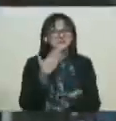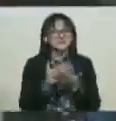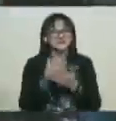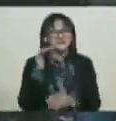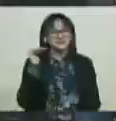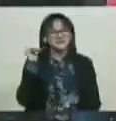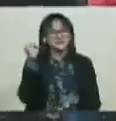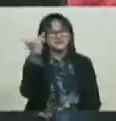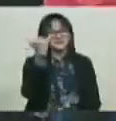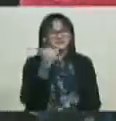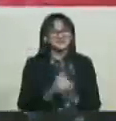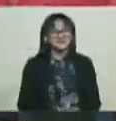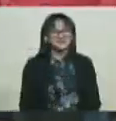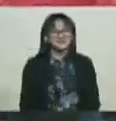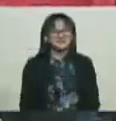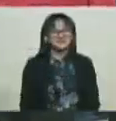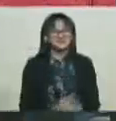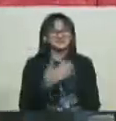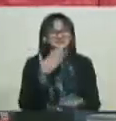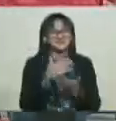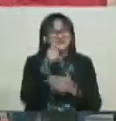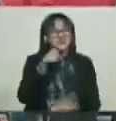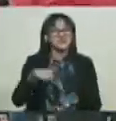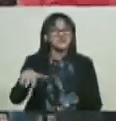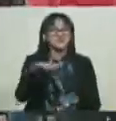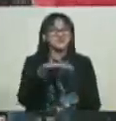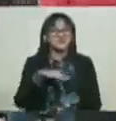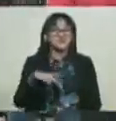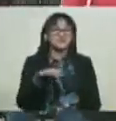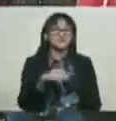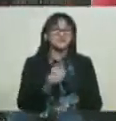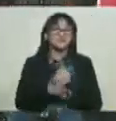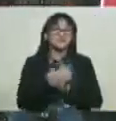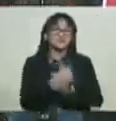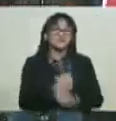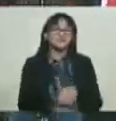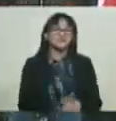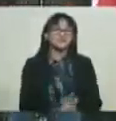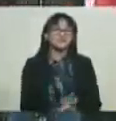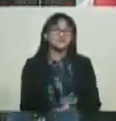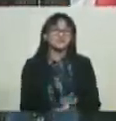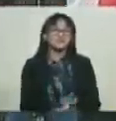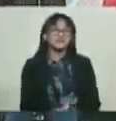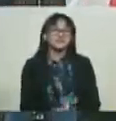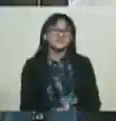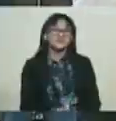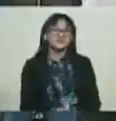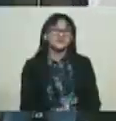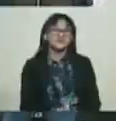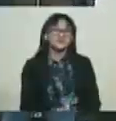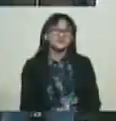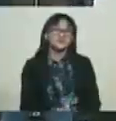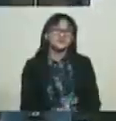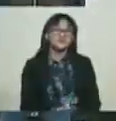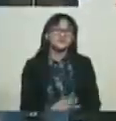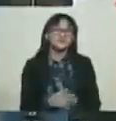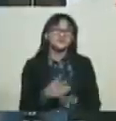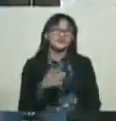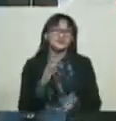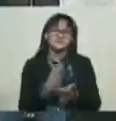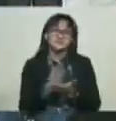feliz gracias pueblo amado porque ustedes han estado siempre a mi